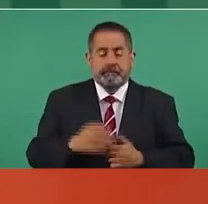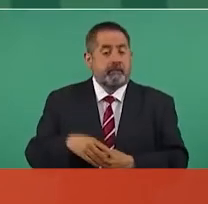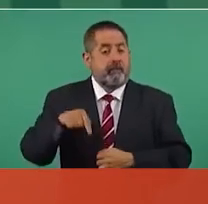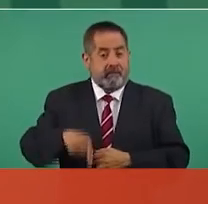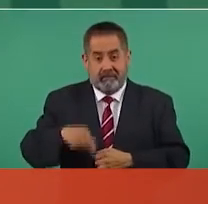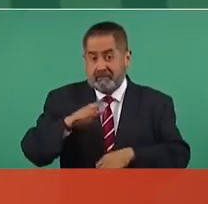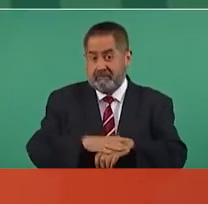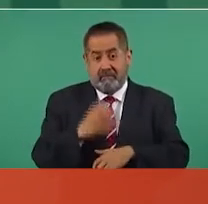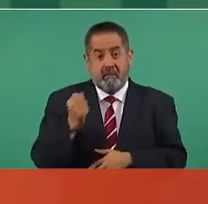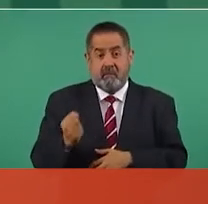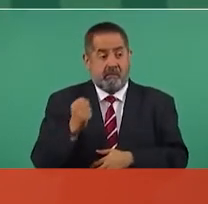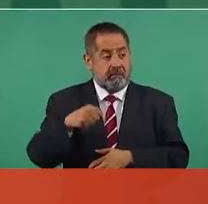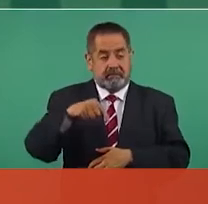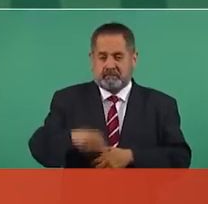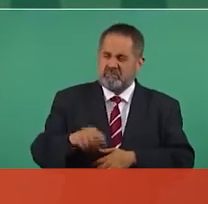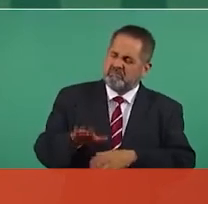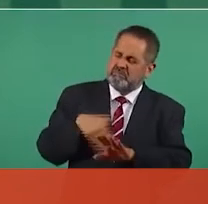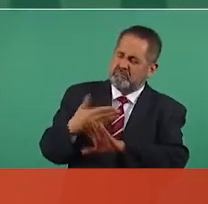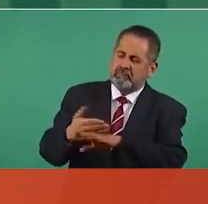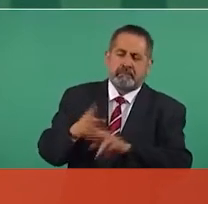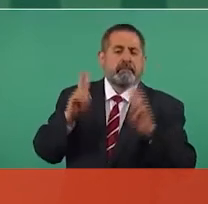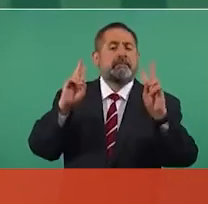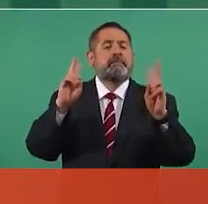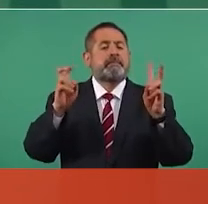resiente más la guerra sucia.